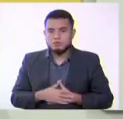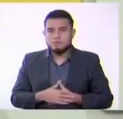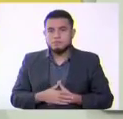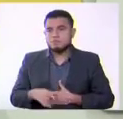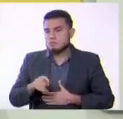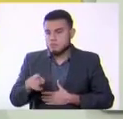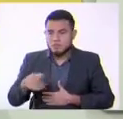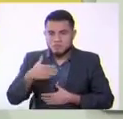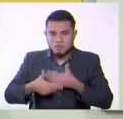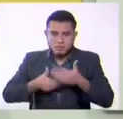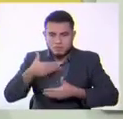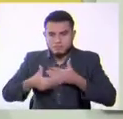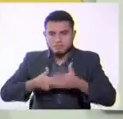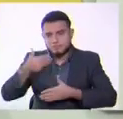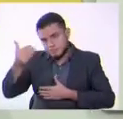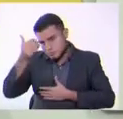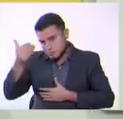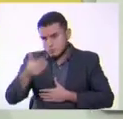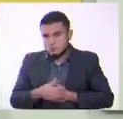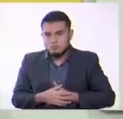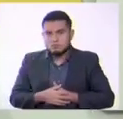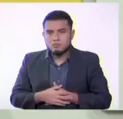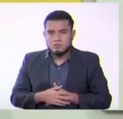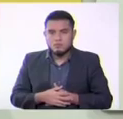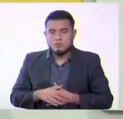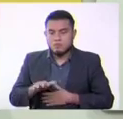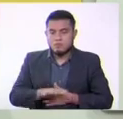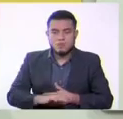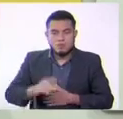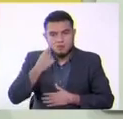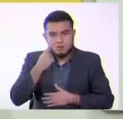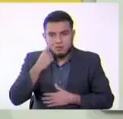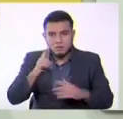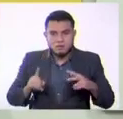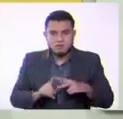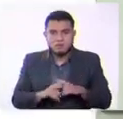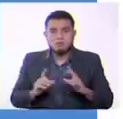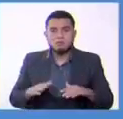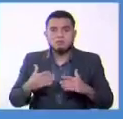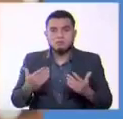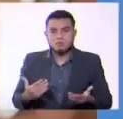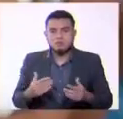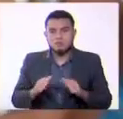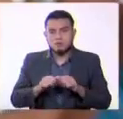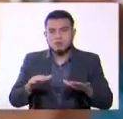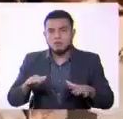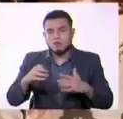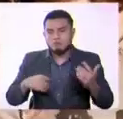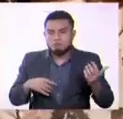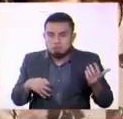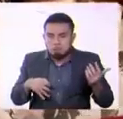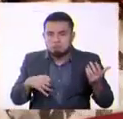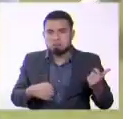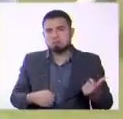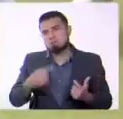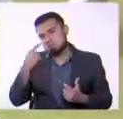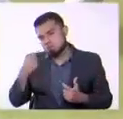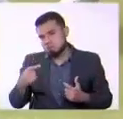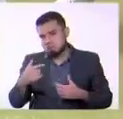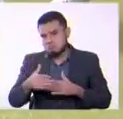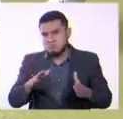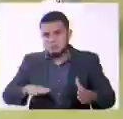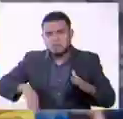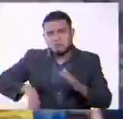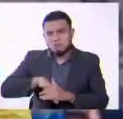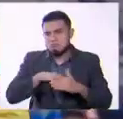proceso educativo tal como lo llevan, los espacios en donde hay para esparcimiento, diversión,